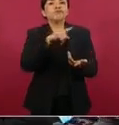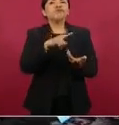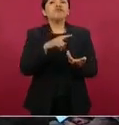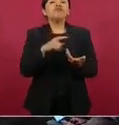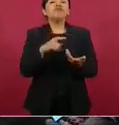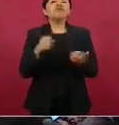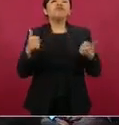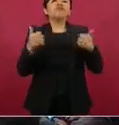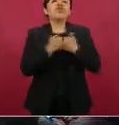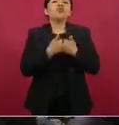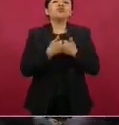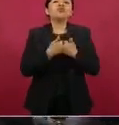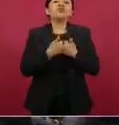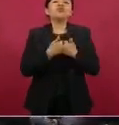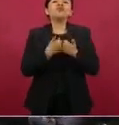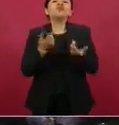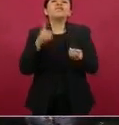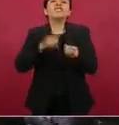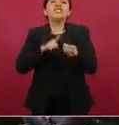patronales,